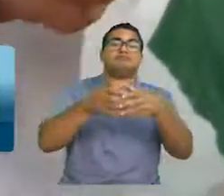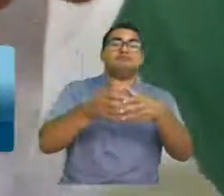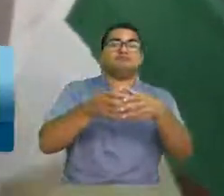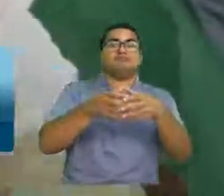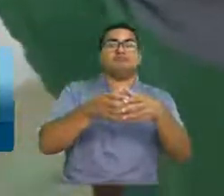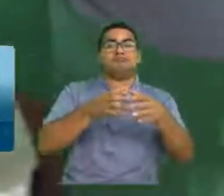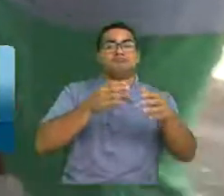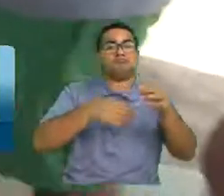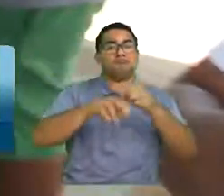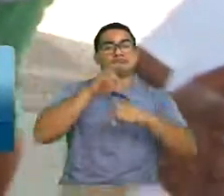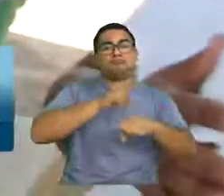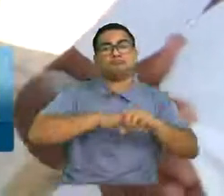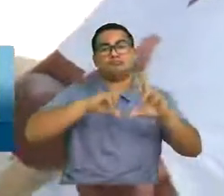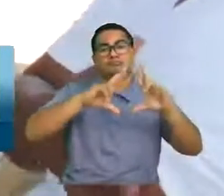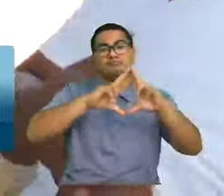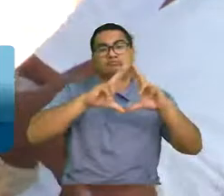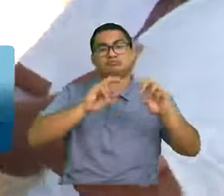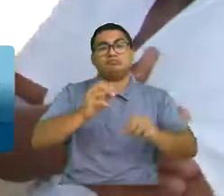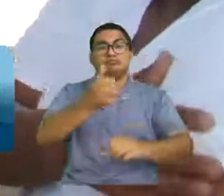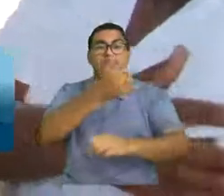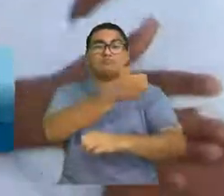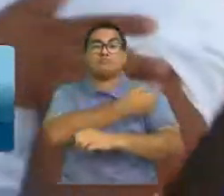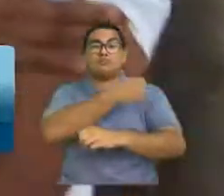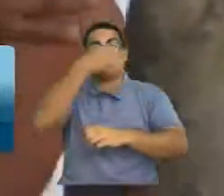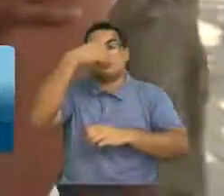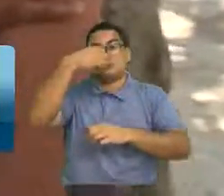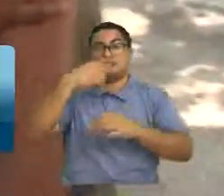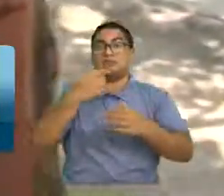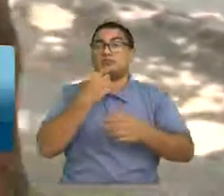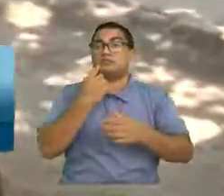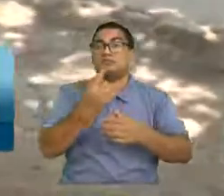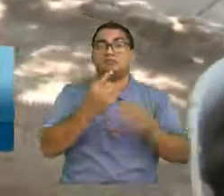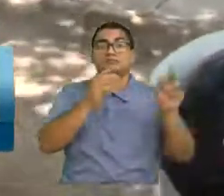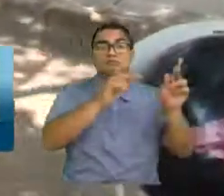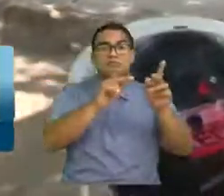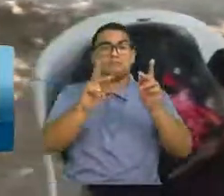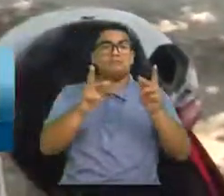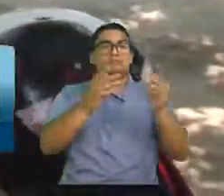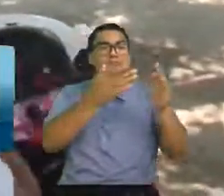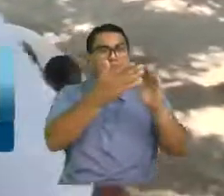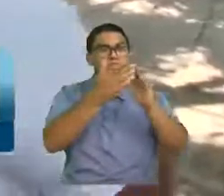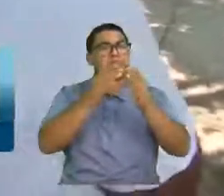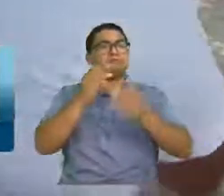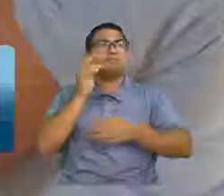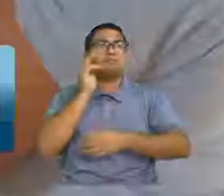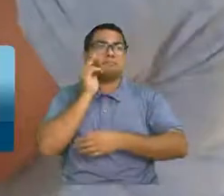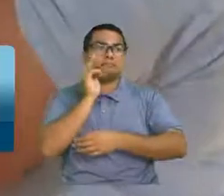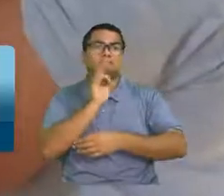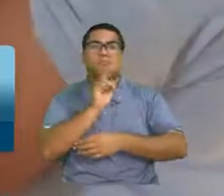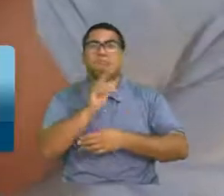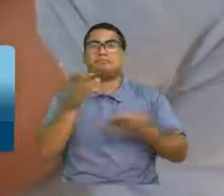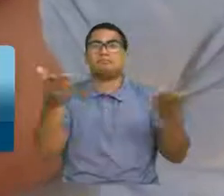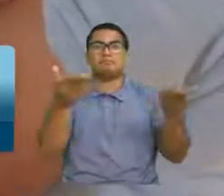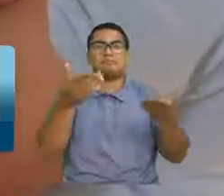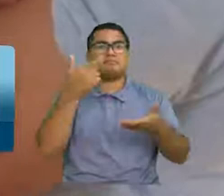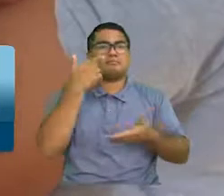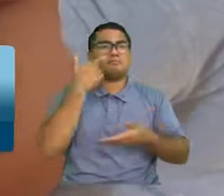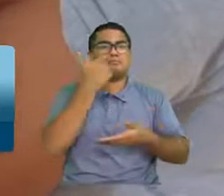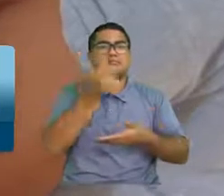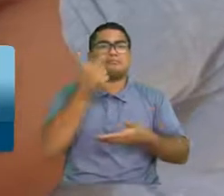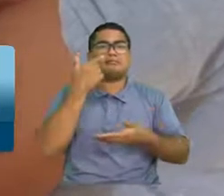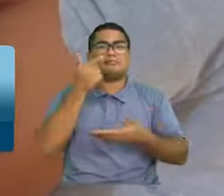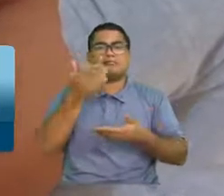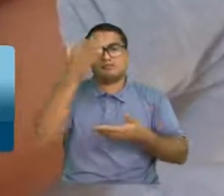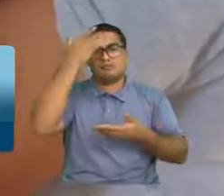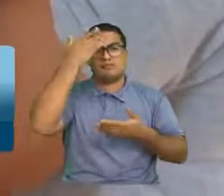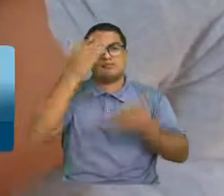de Vacunación, porque ¿quién más que el vecino, ¿verdad?, que conoce a su gente, como así decimos? Es. Porque sabe que, por ejemplo, en mi